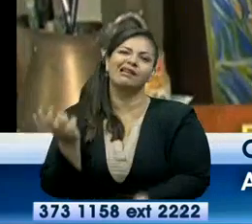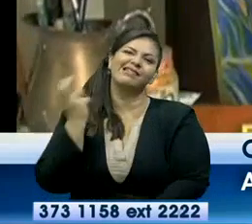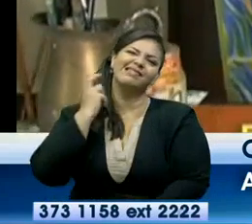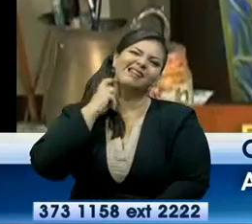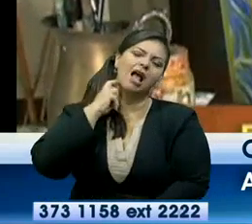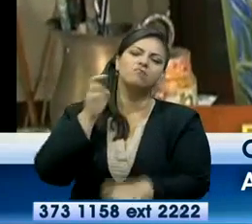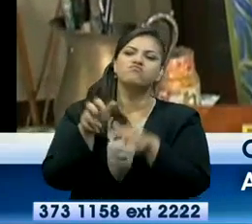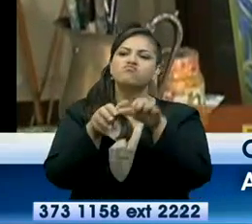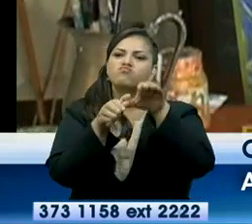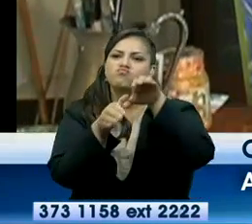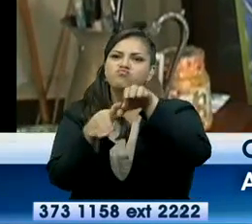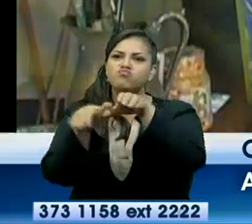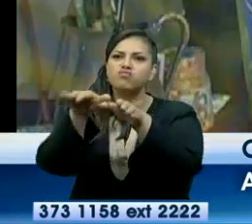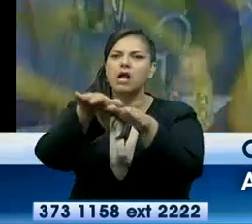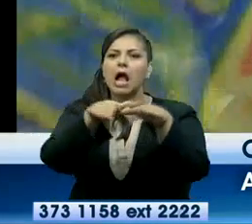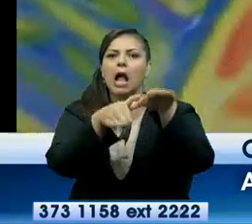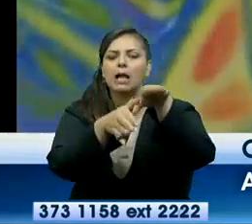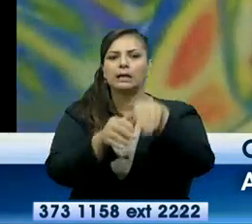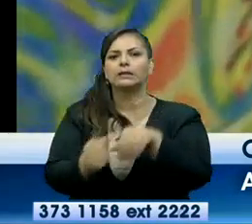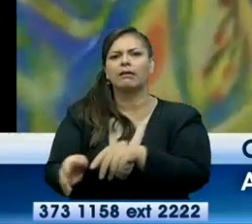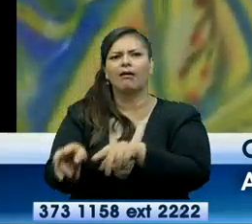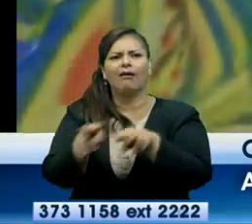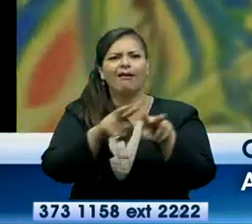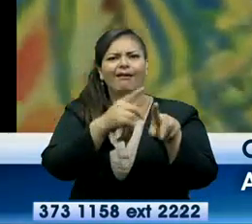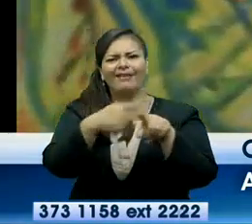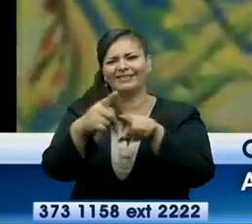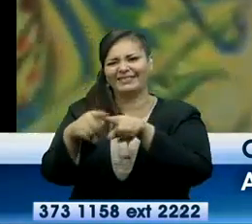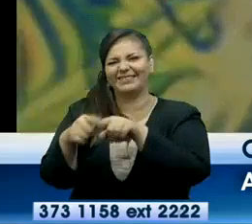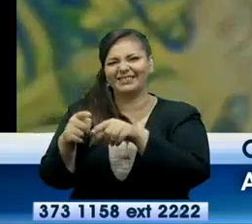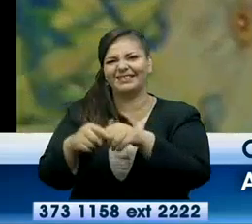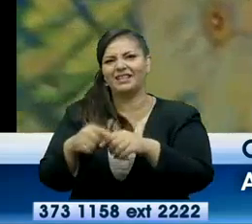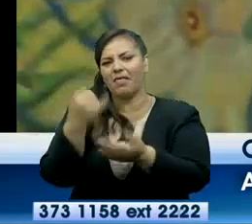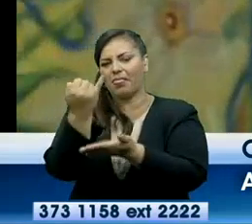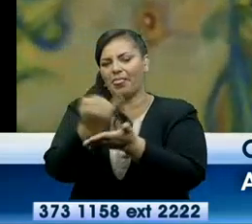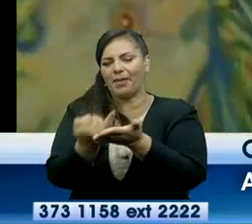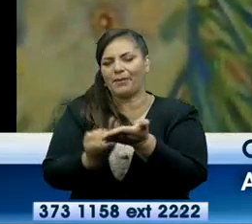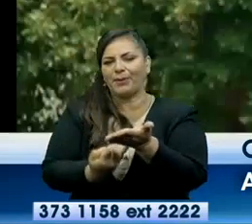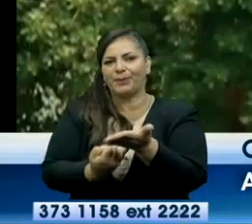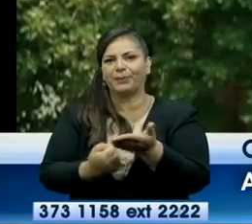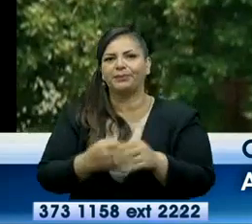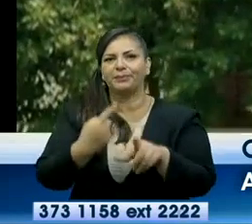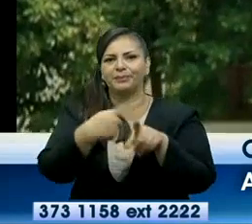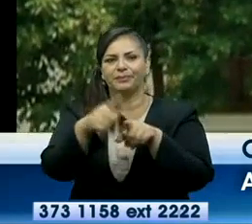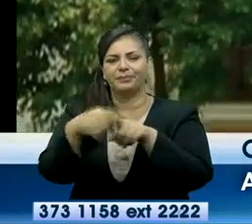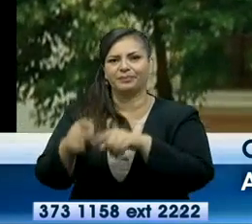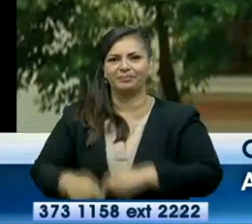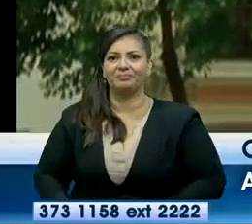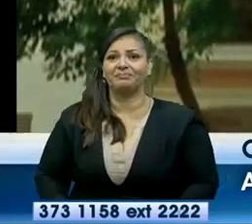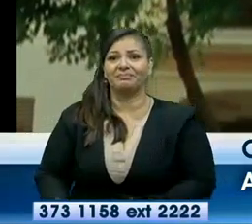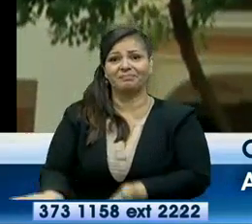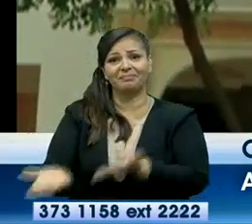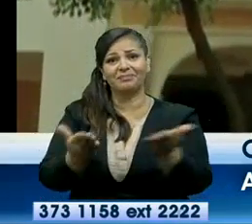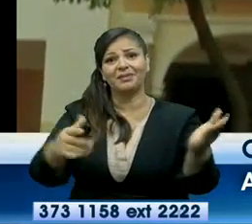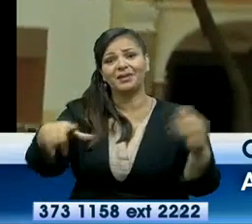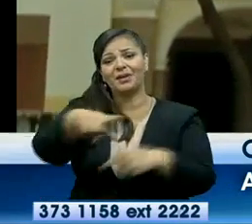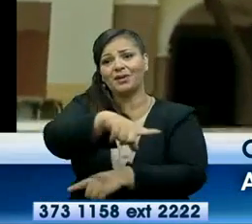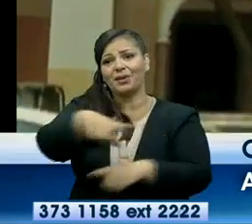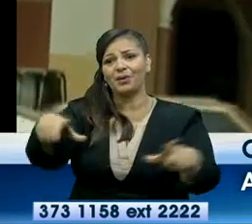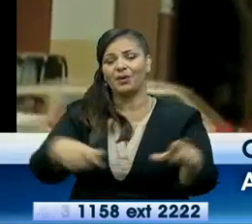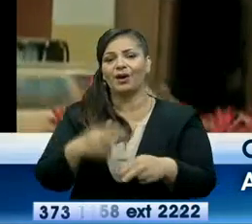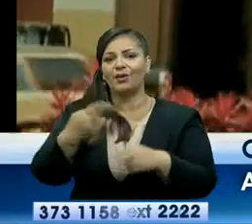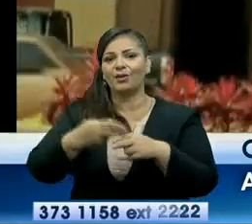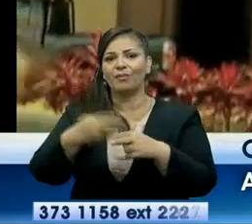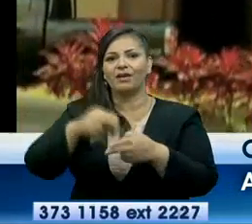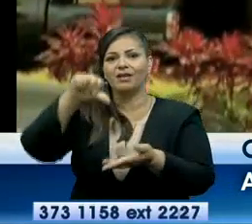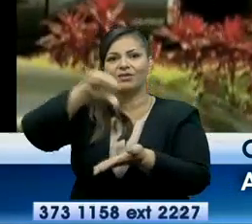y flora del pecado hoy conocimos ciudad cacau sitio ubicado en la avenida 9 de octubre